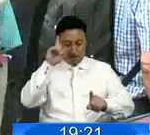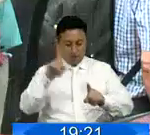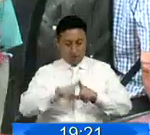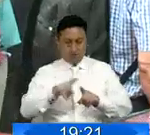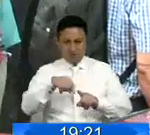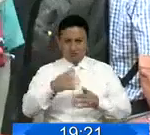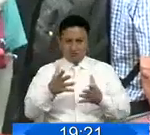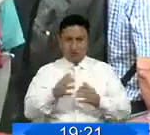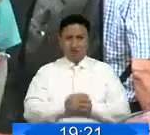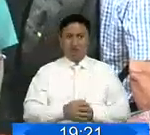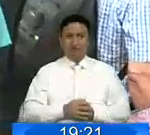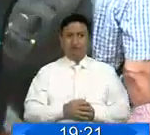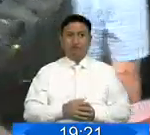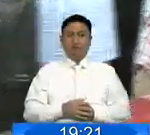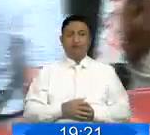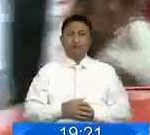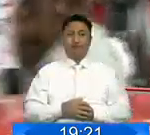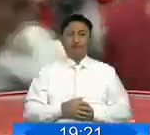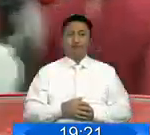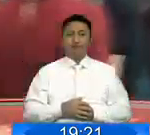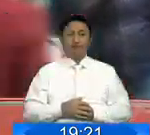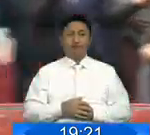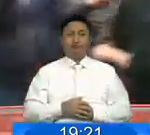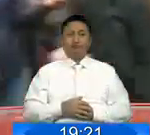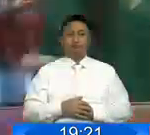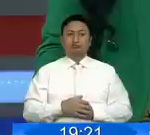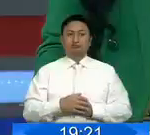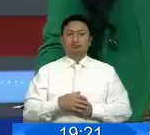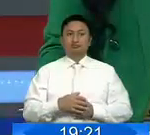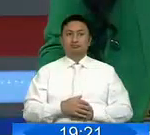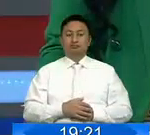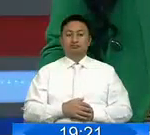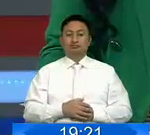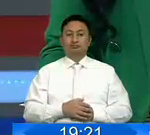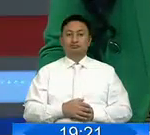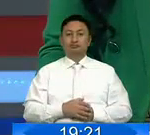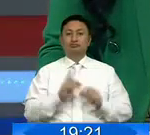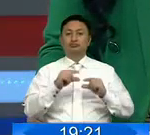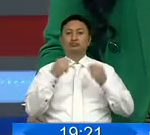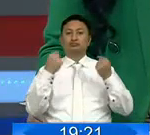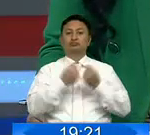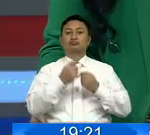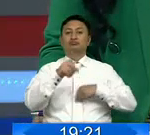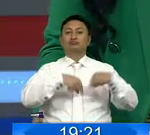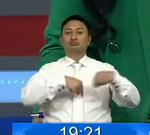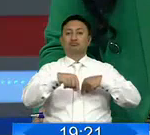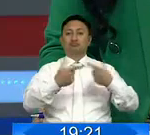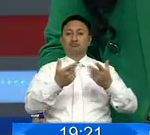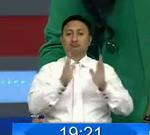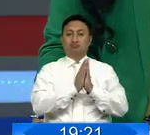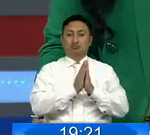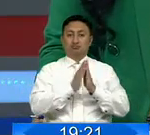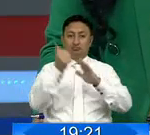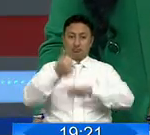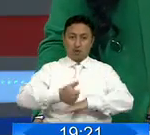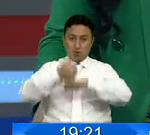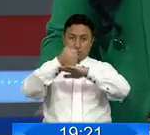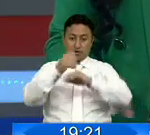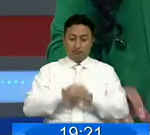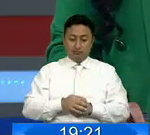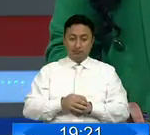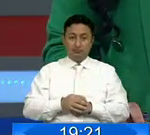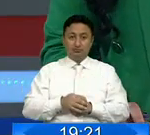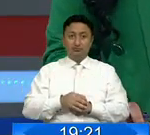hace. Informó Priscila Cadena. El gremio de transportistas pide a la autoridad que sea